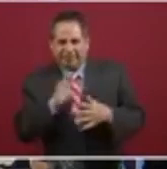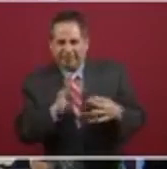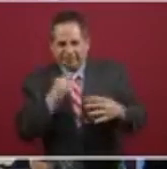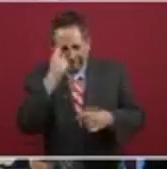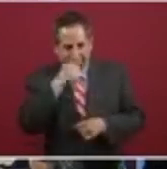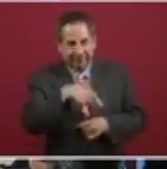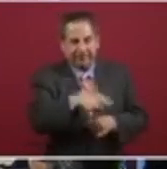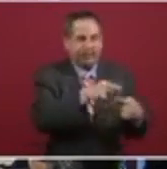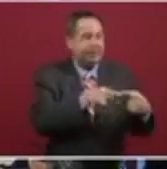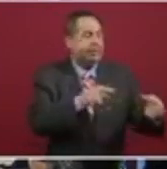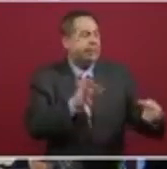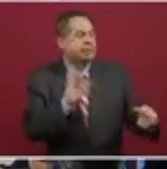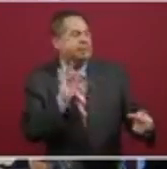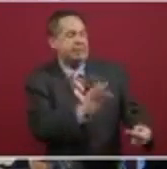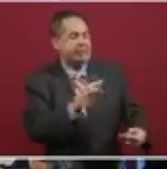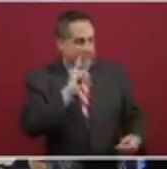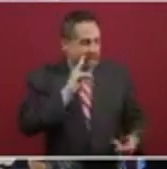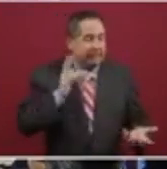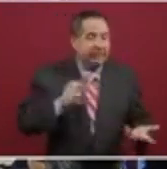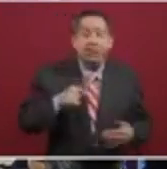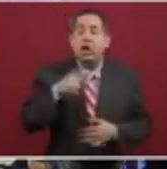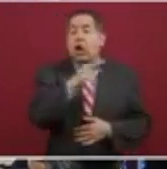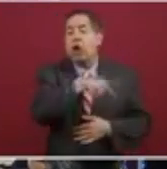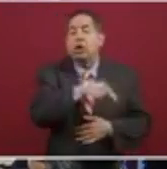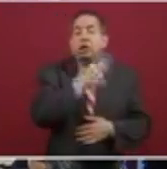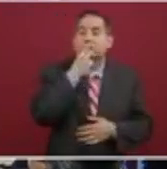a los adversarios, ¿no? Que dicen que